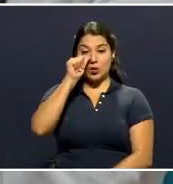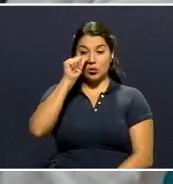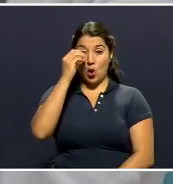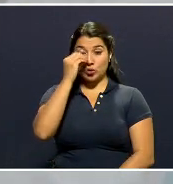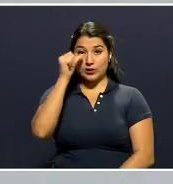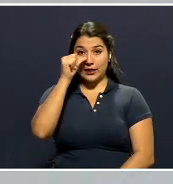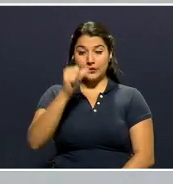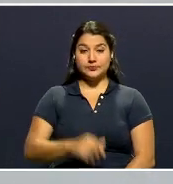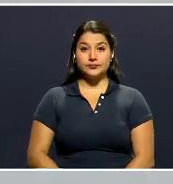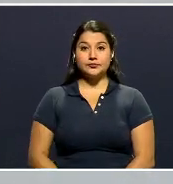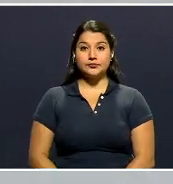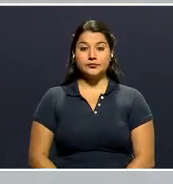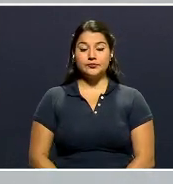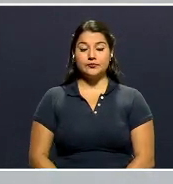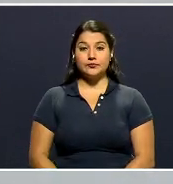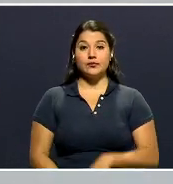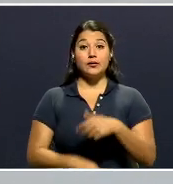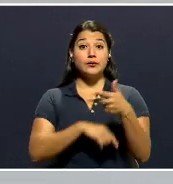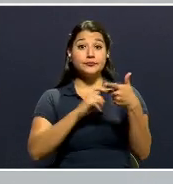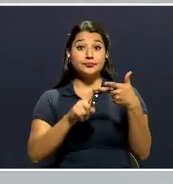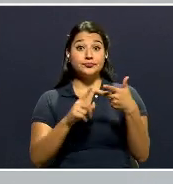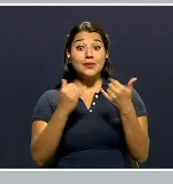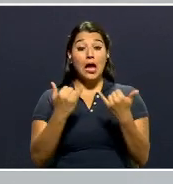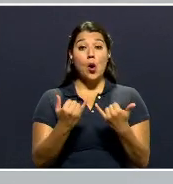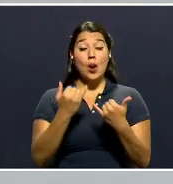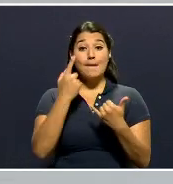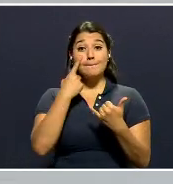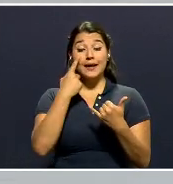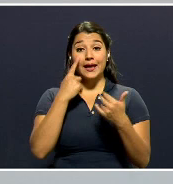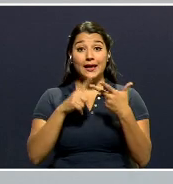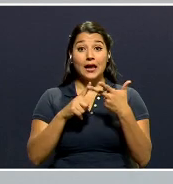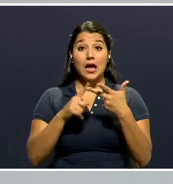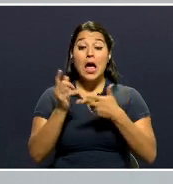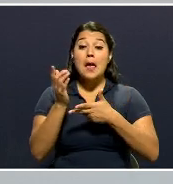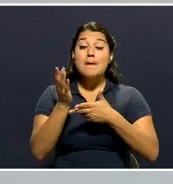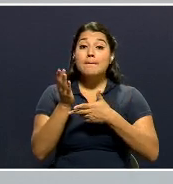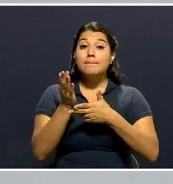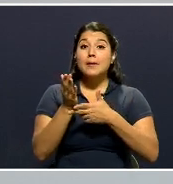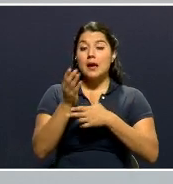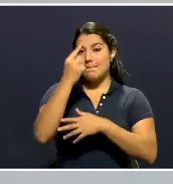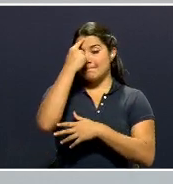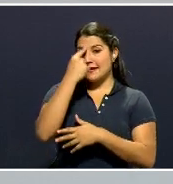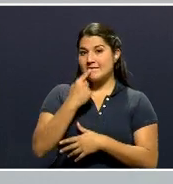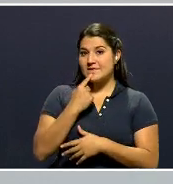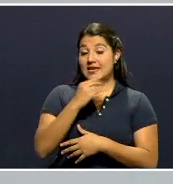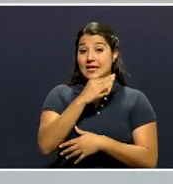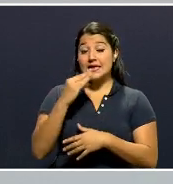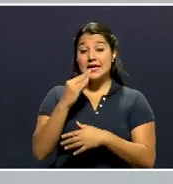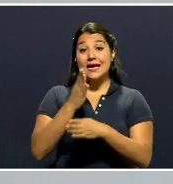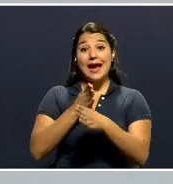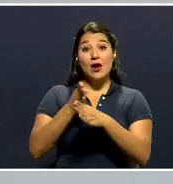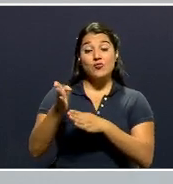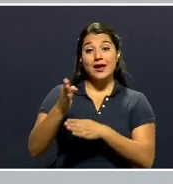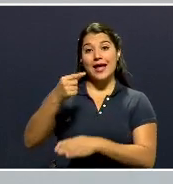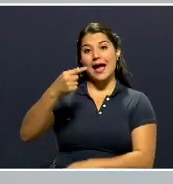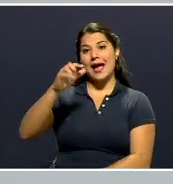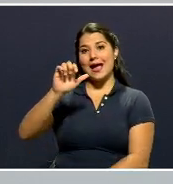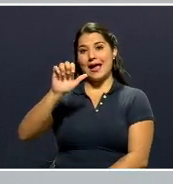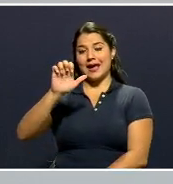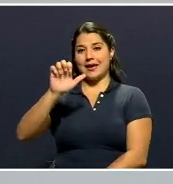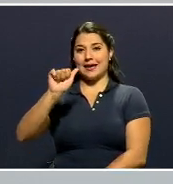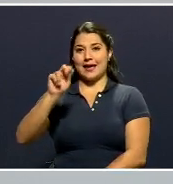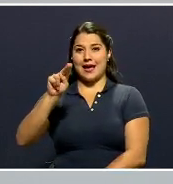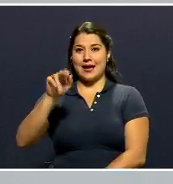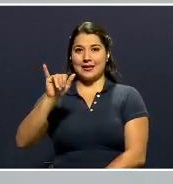Sánchez. Y a continuación vamos a observar parte del perfil y trayectoria de Yanina Dinarte, quien también conforma